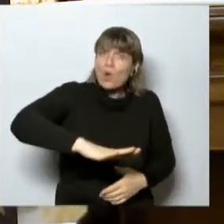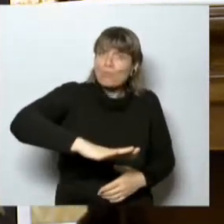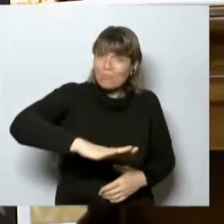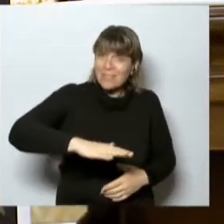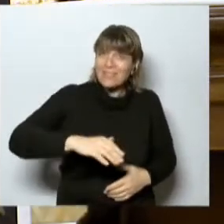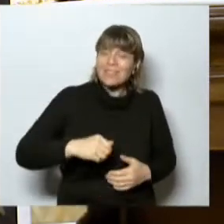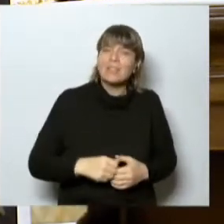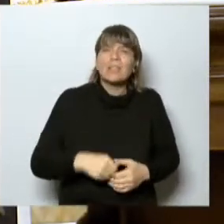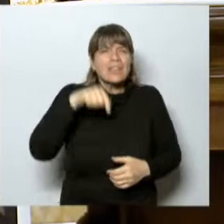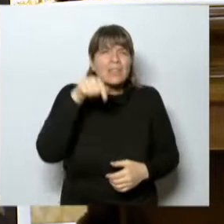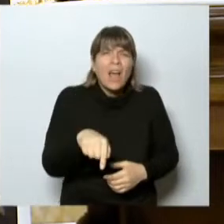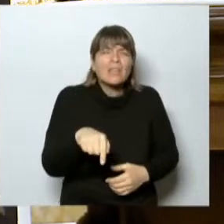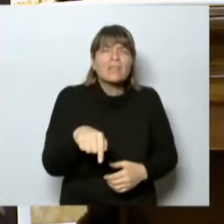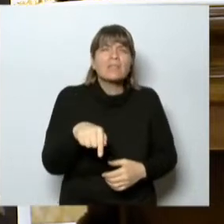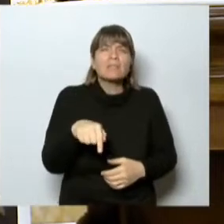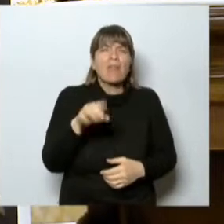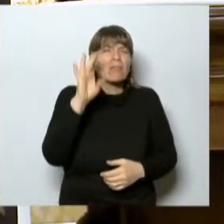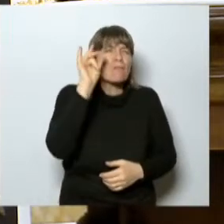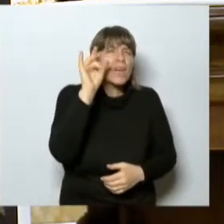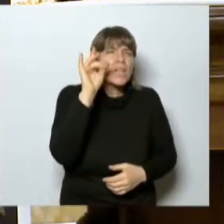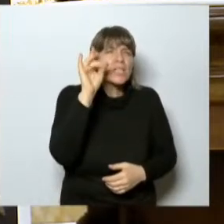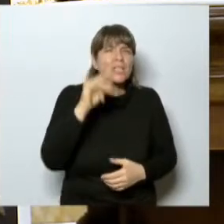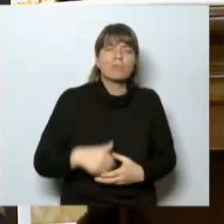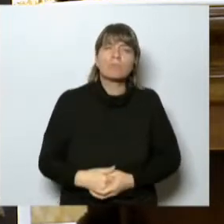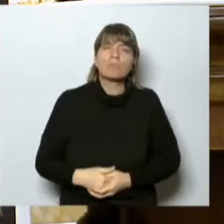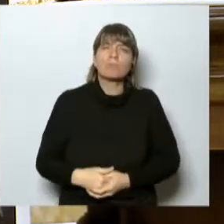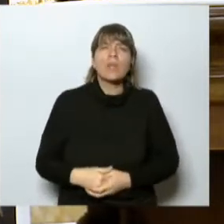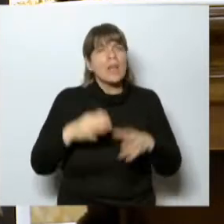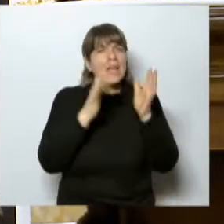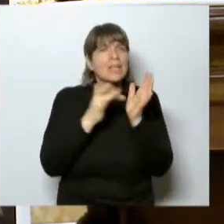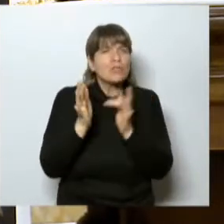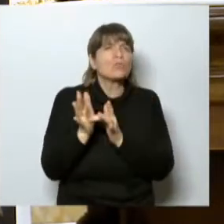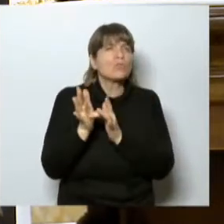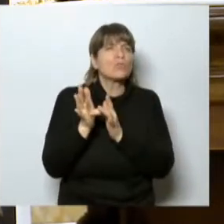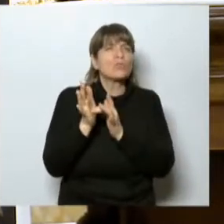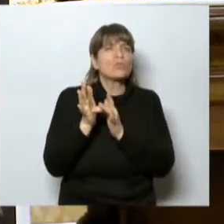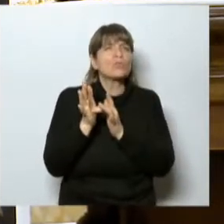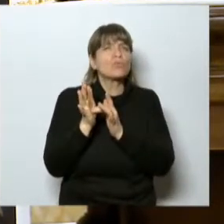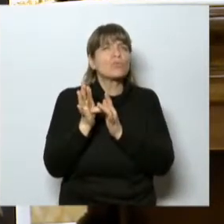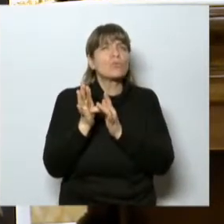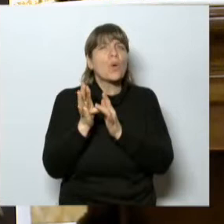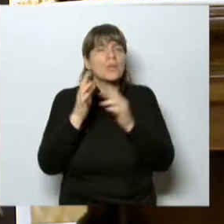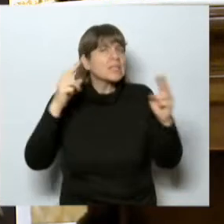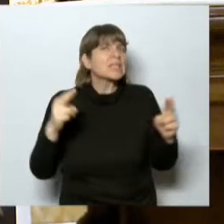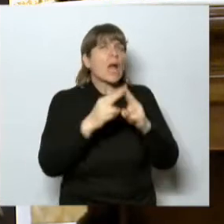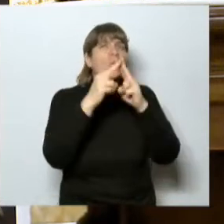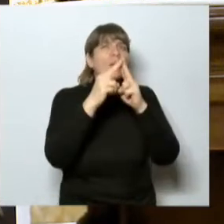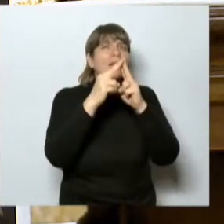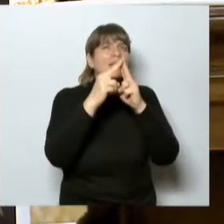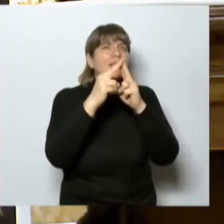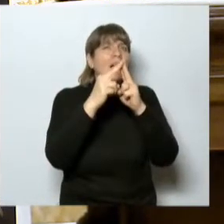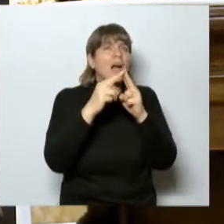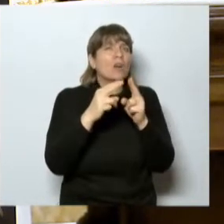una situación complicada. Jesús se encuentra con